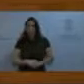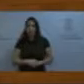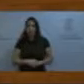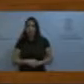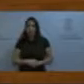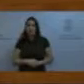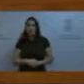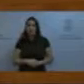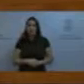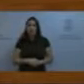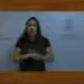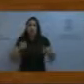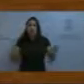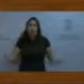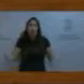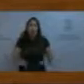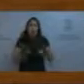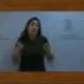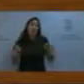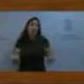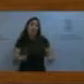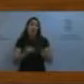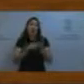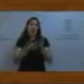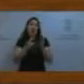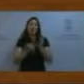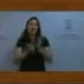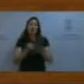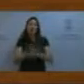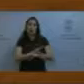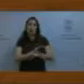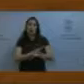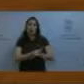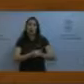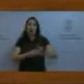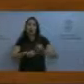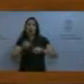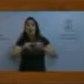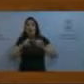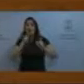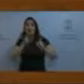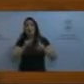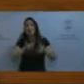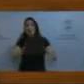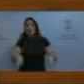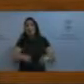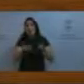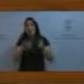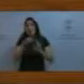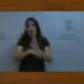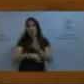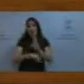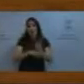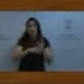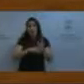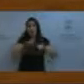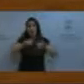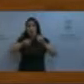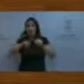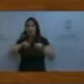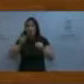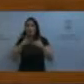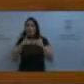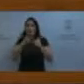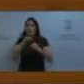un primer proyecto por la consejera de Fomento de modificación de las normas urbanísticas, de lo que se conoce como el TROTU, en marzo de